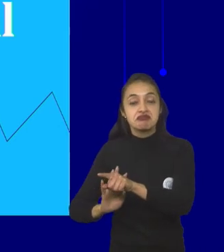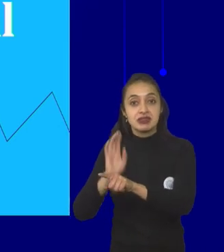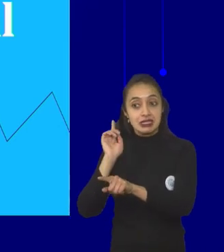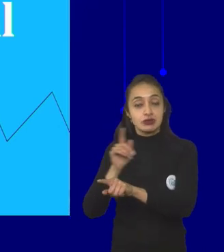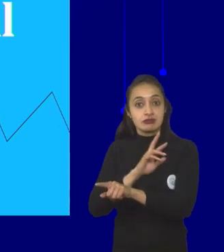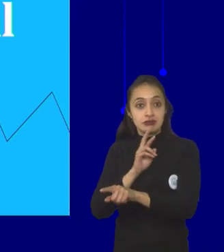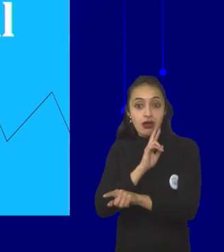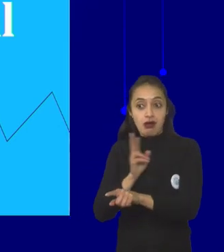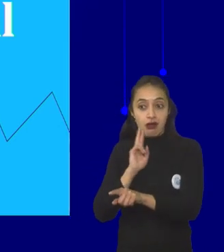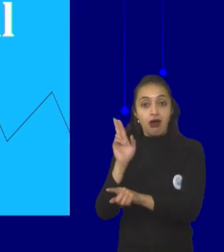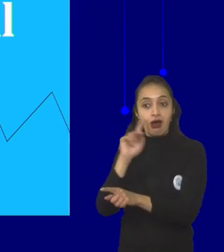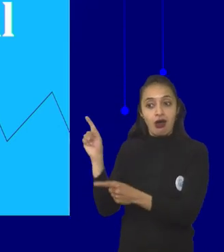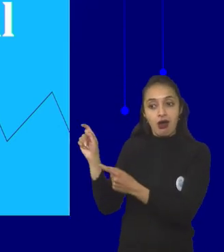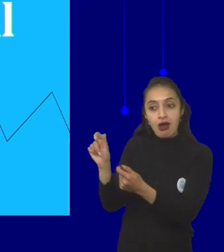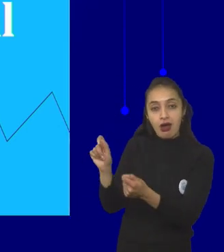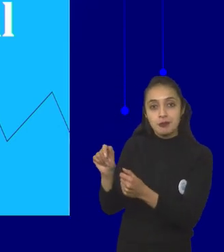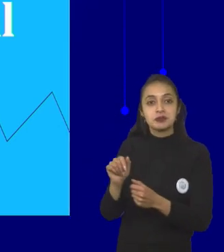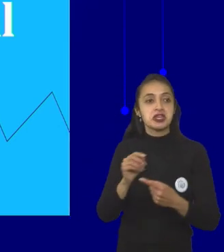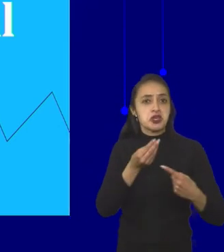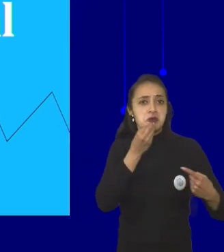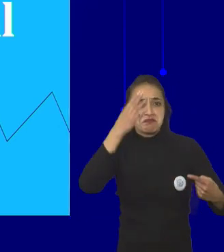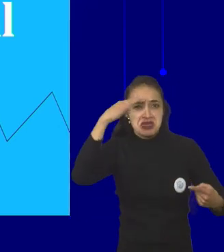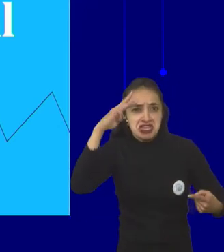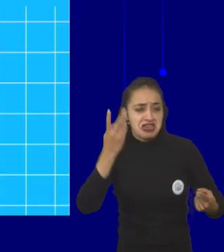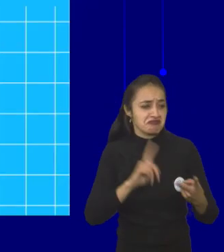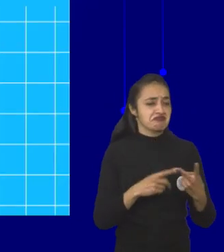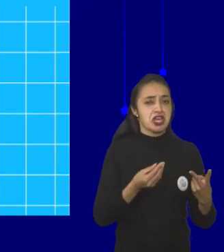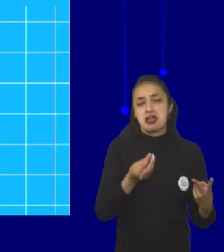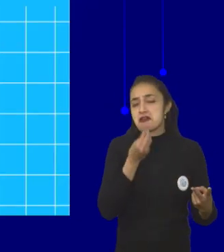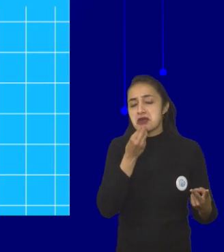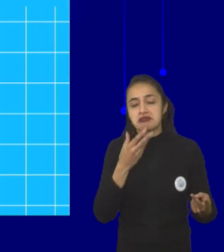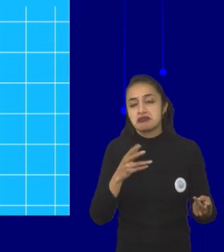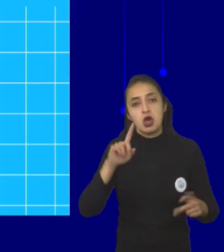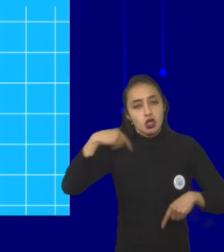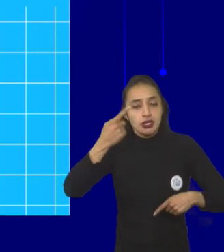CMO. Entonces, un día comían mexicano, un día comían